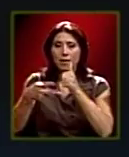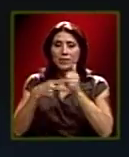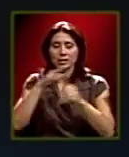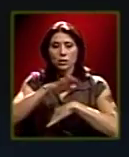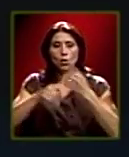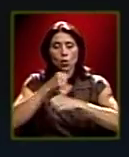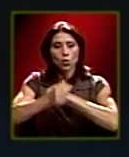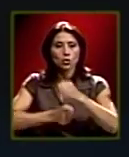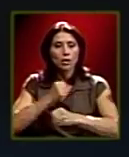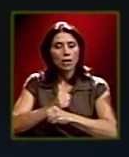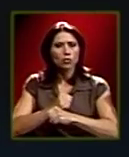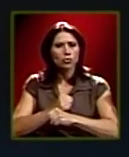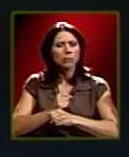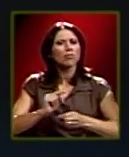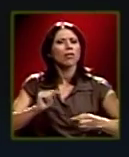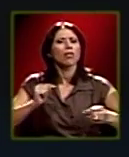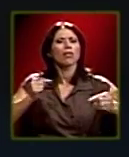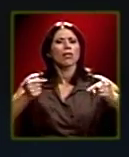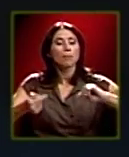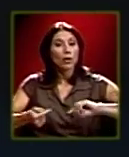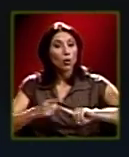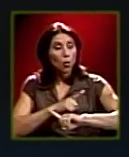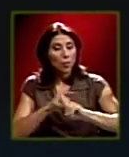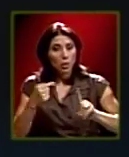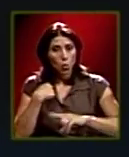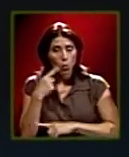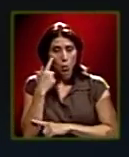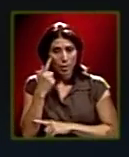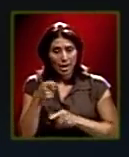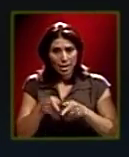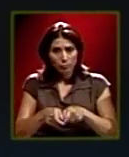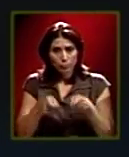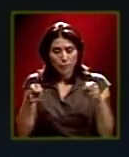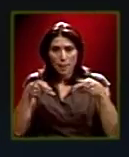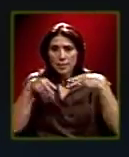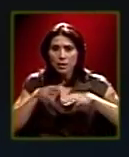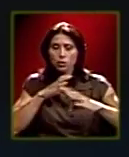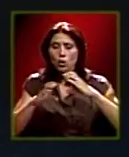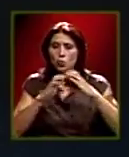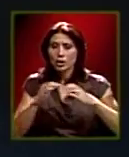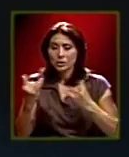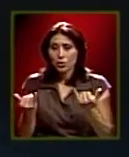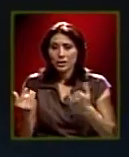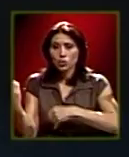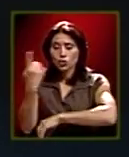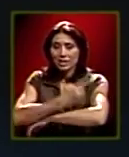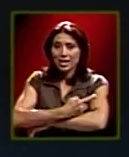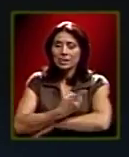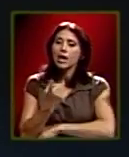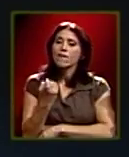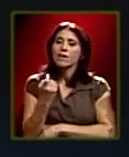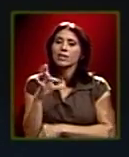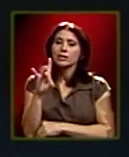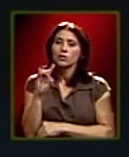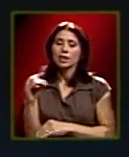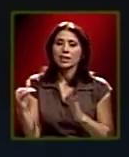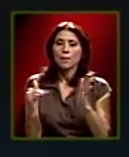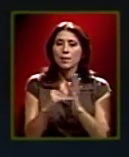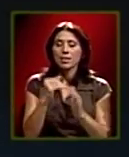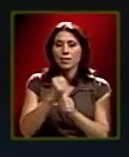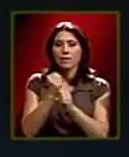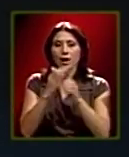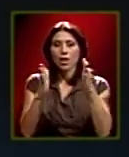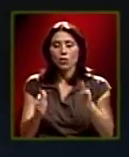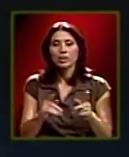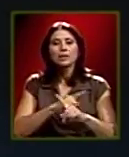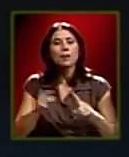es paradójico, pero uno ve en la prensa en estos días que hay un déficit de 80,000 trabajadores, pero